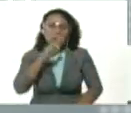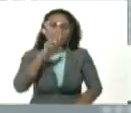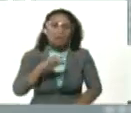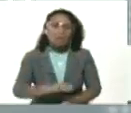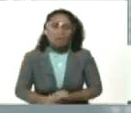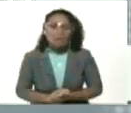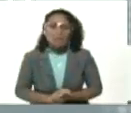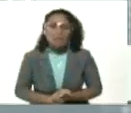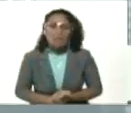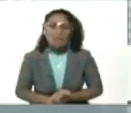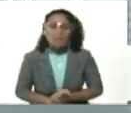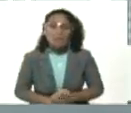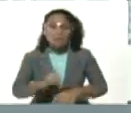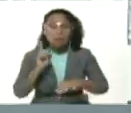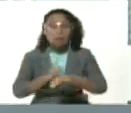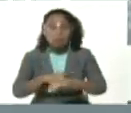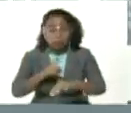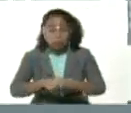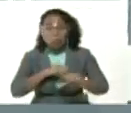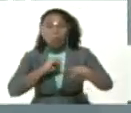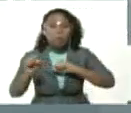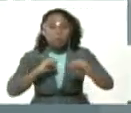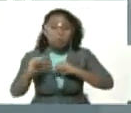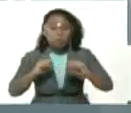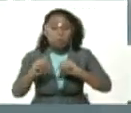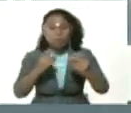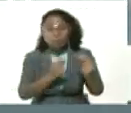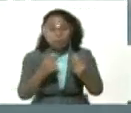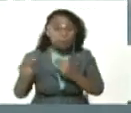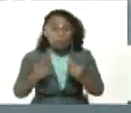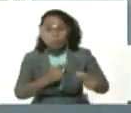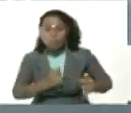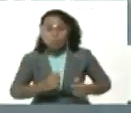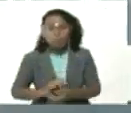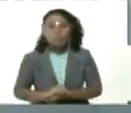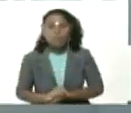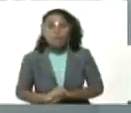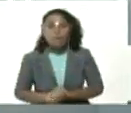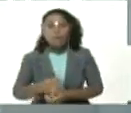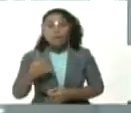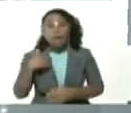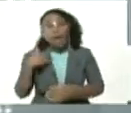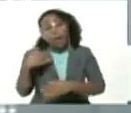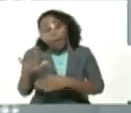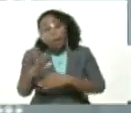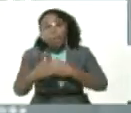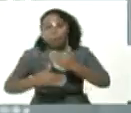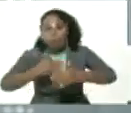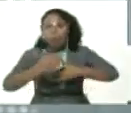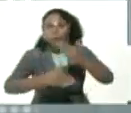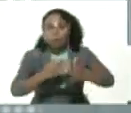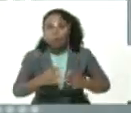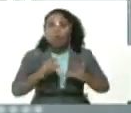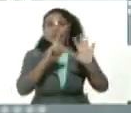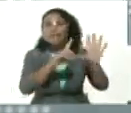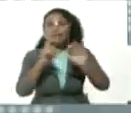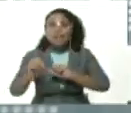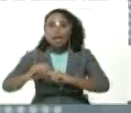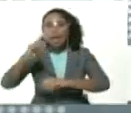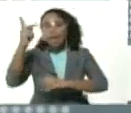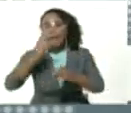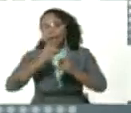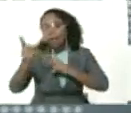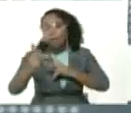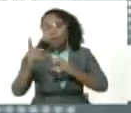y a tiempo actuamos, nos movimos, y bueno, ahí vamos. 60 kilómetros de carretera